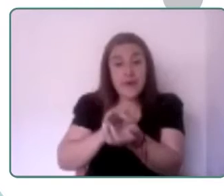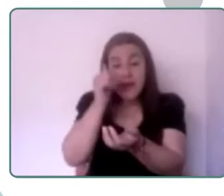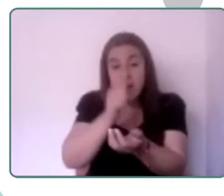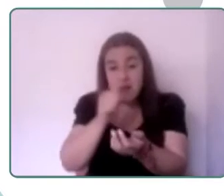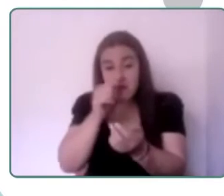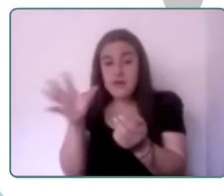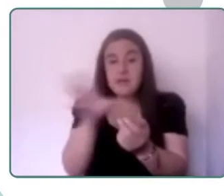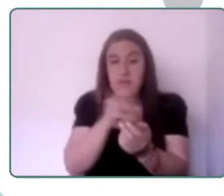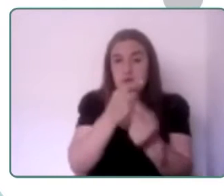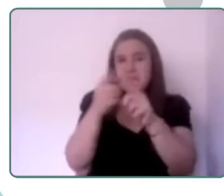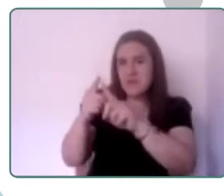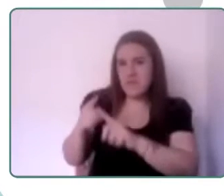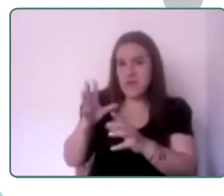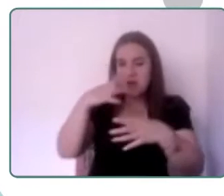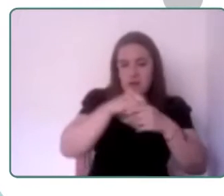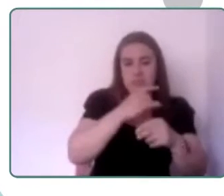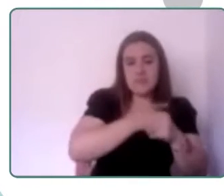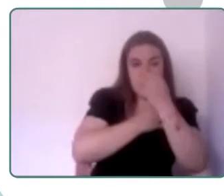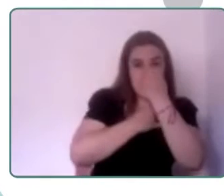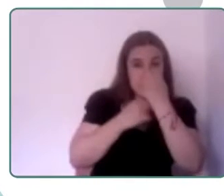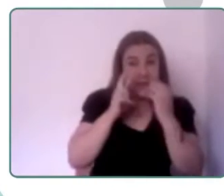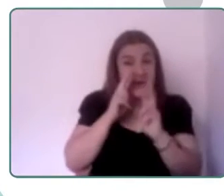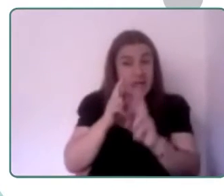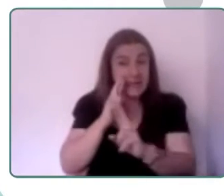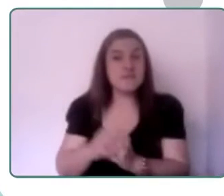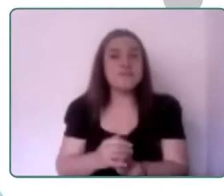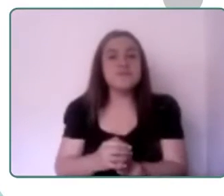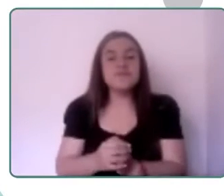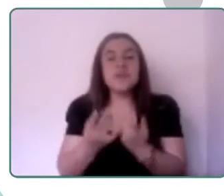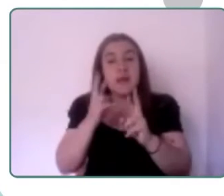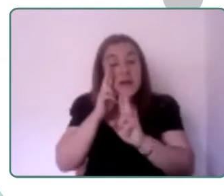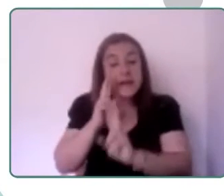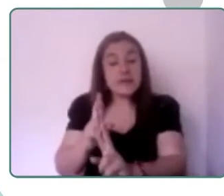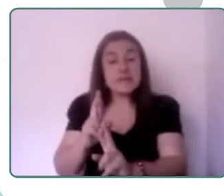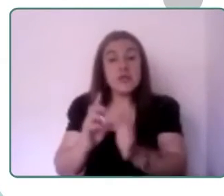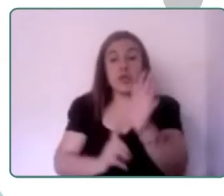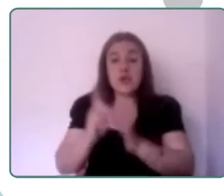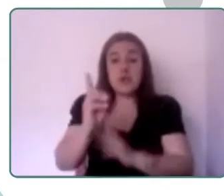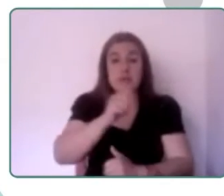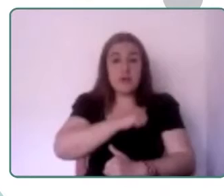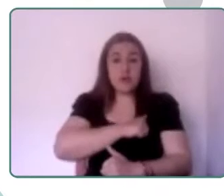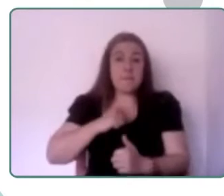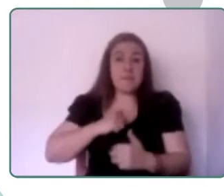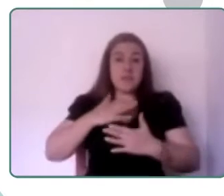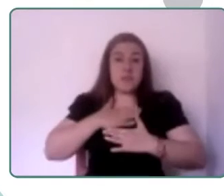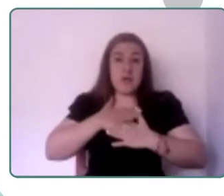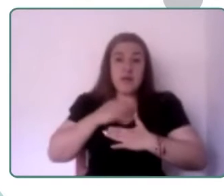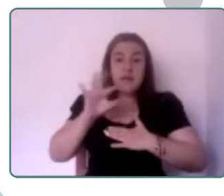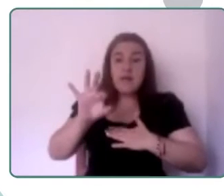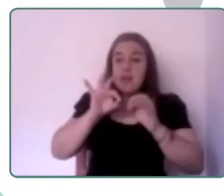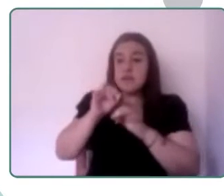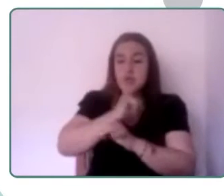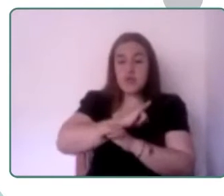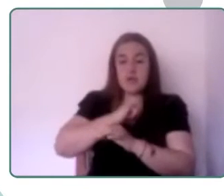nuestras universidades, por respetar el desarrollo de la personalidad y las elecciones individuales de los otros sin